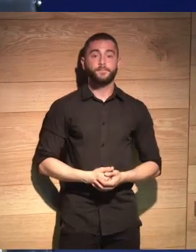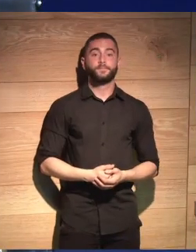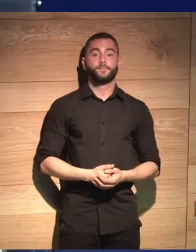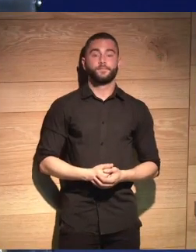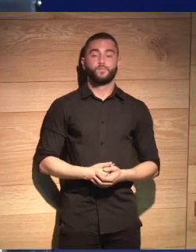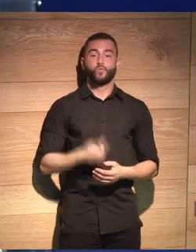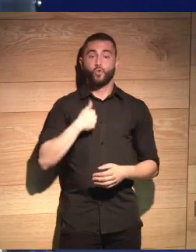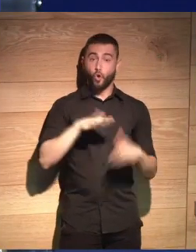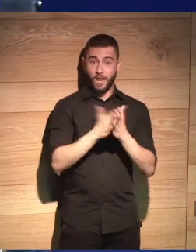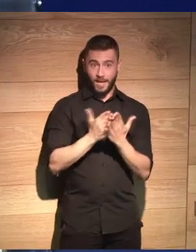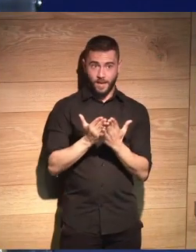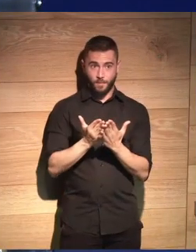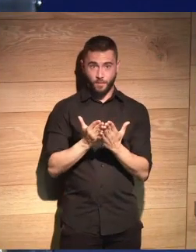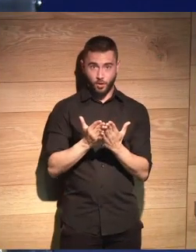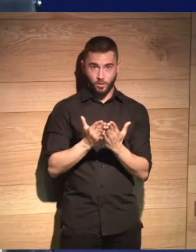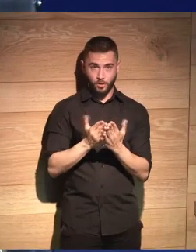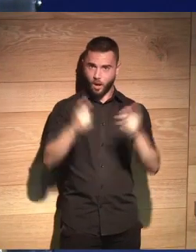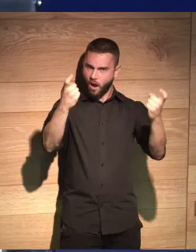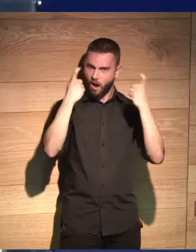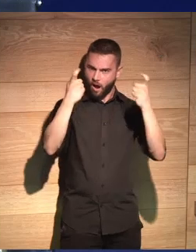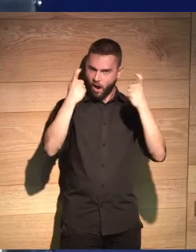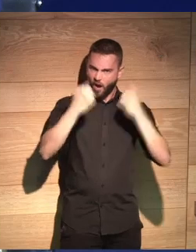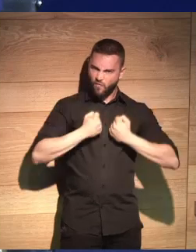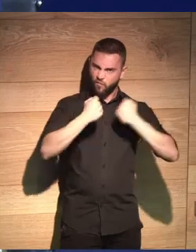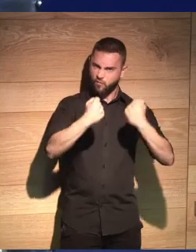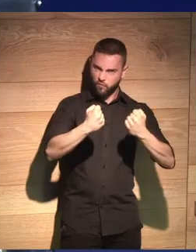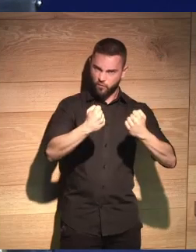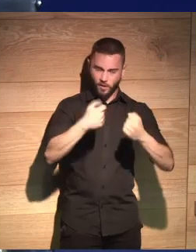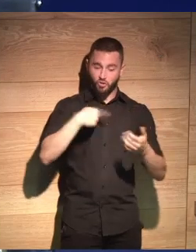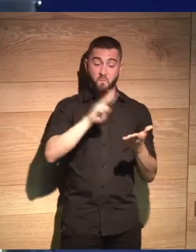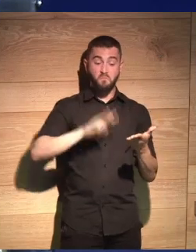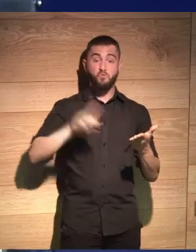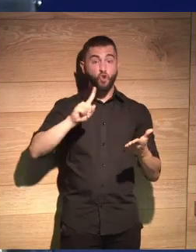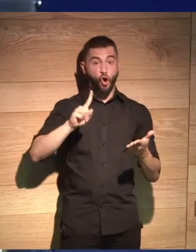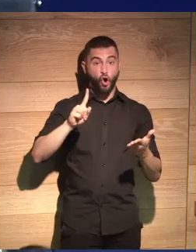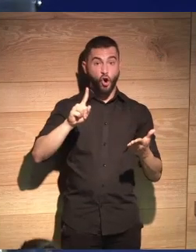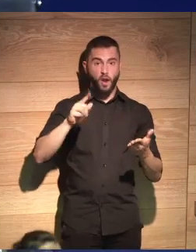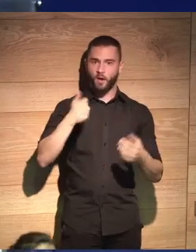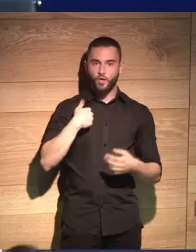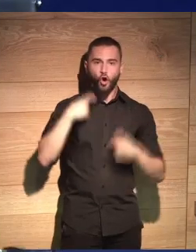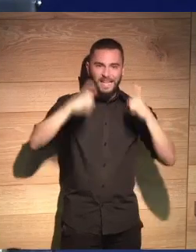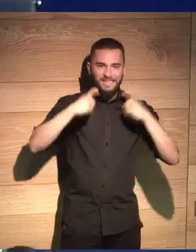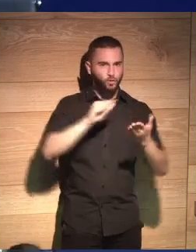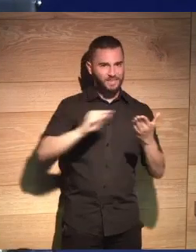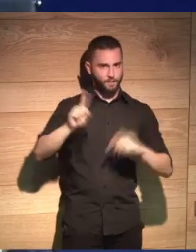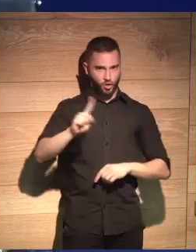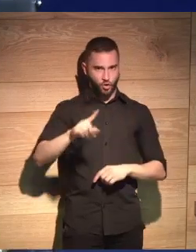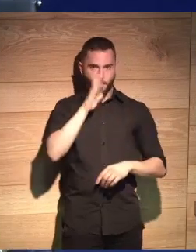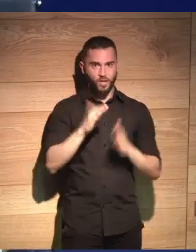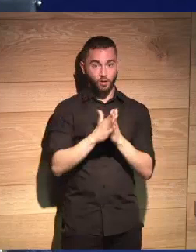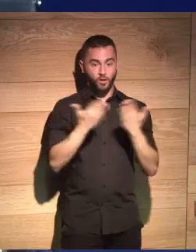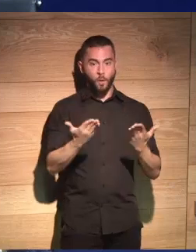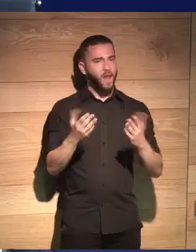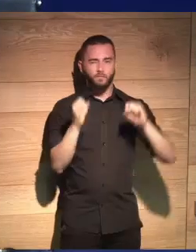no leo libros que me quieran dar lecciones, y procuro no escribirlos, ¿no? Por eso dejé de escribir la novela en un momento en que me di cuenta